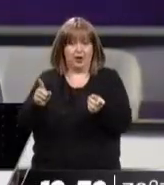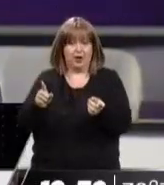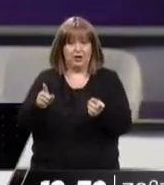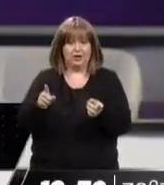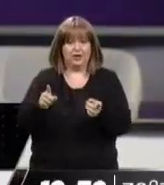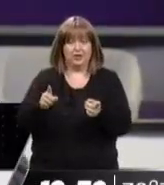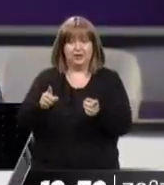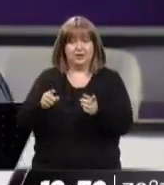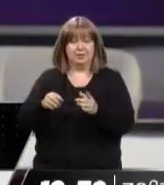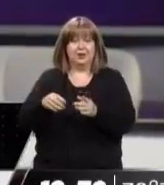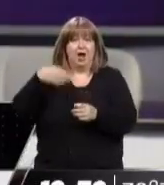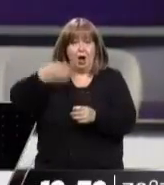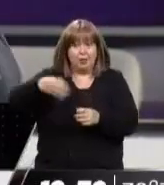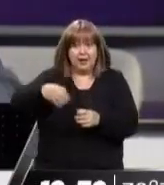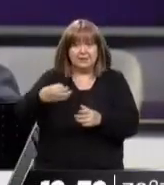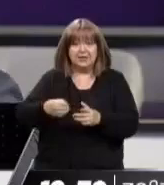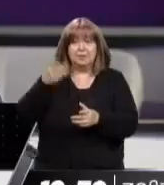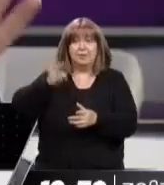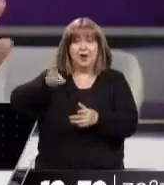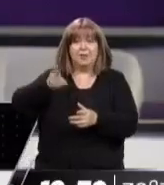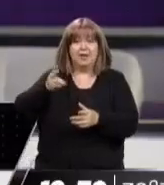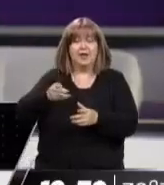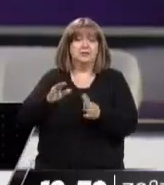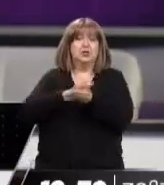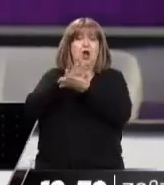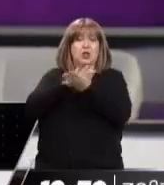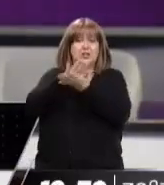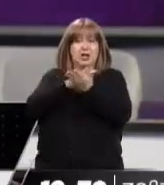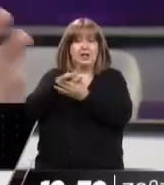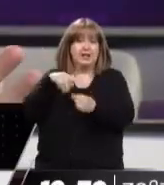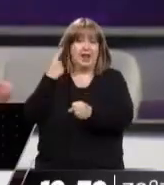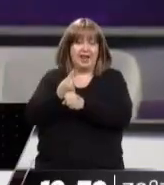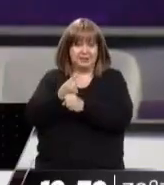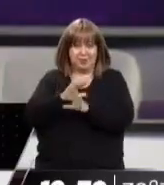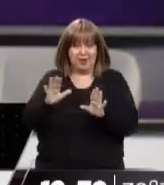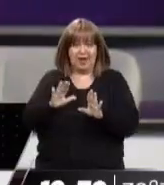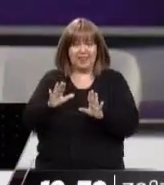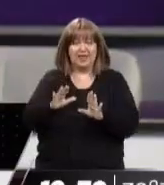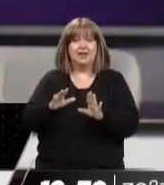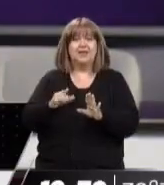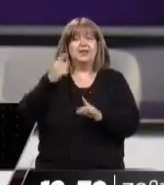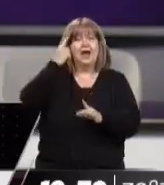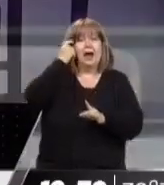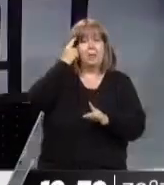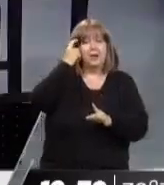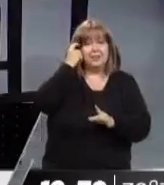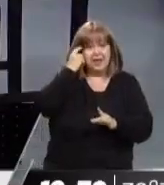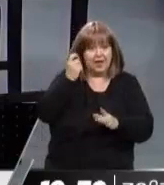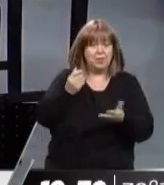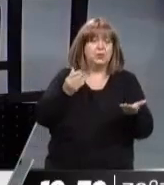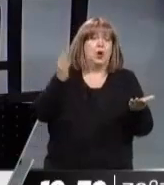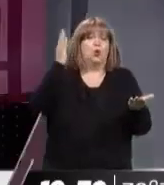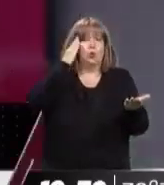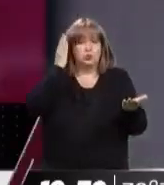personas, bueno, hacemos una ley donde a alguien le prohibimos algo y ya está solucionado, ahora nos podemos ir a la casa todos tranquilos. No, bueno, pero y por lo menos dice, yo no te estoy solventando